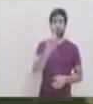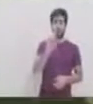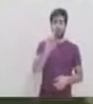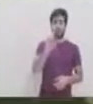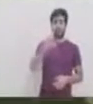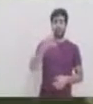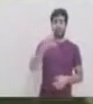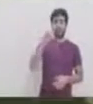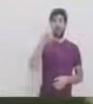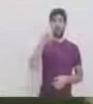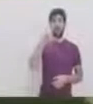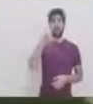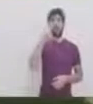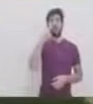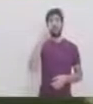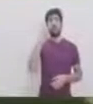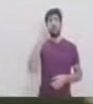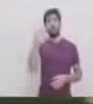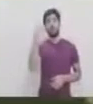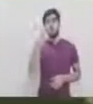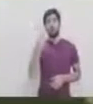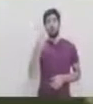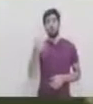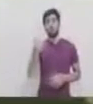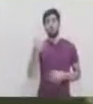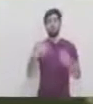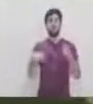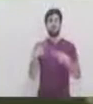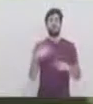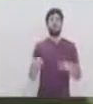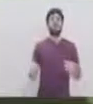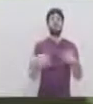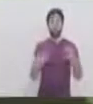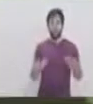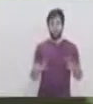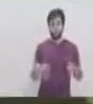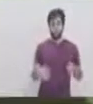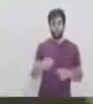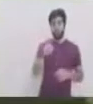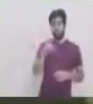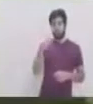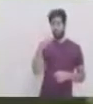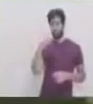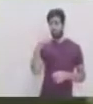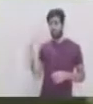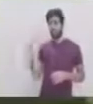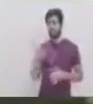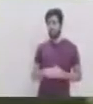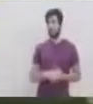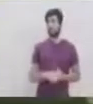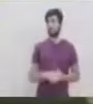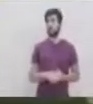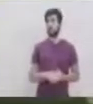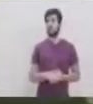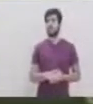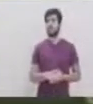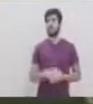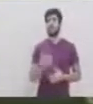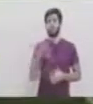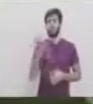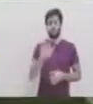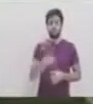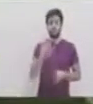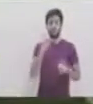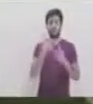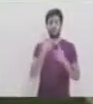Deliciosa, voy a tocar con mi dedo índice el costado de mi boca, el costado derecho. Y después en